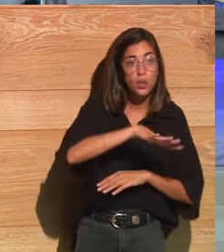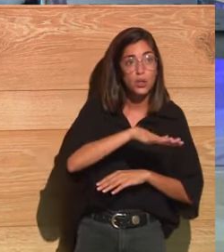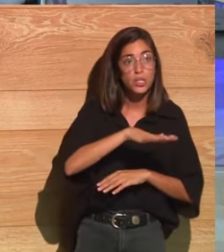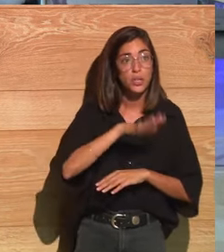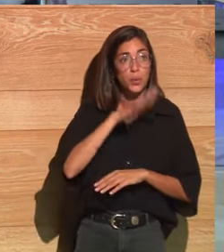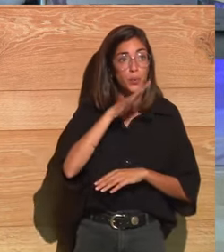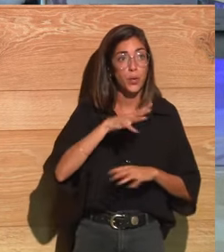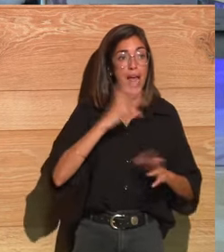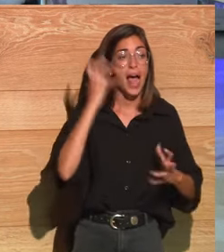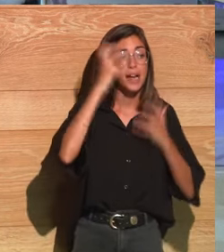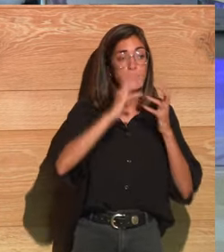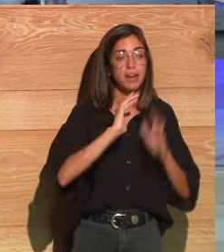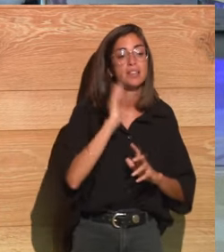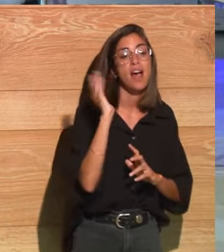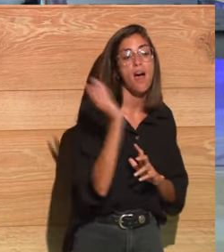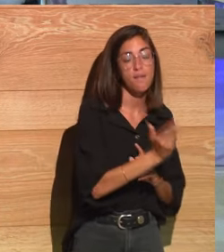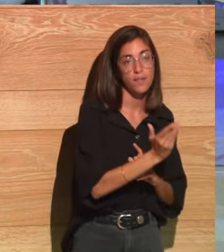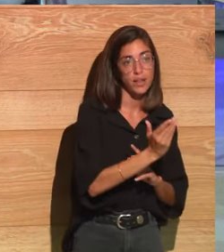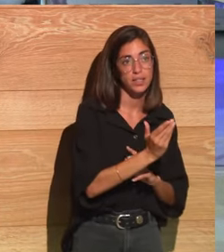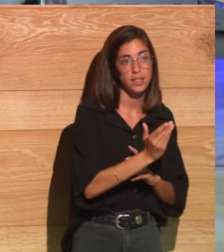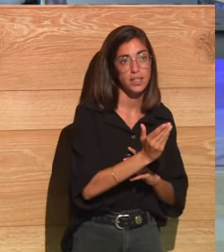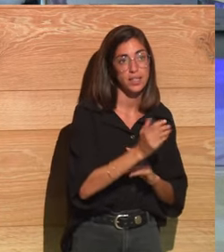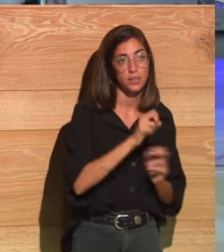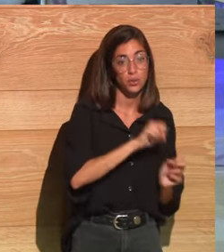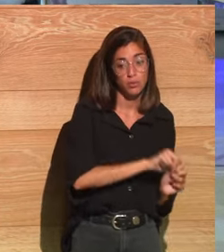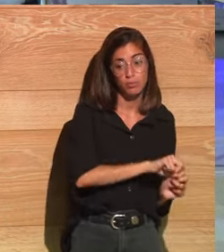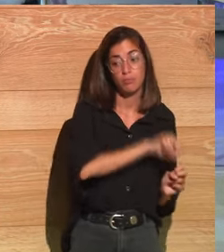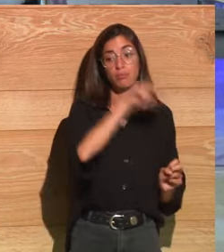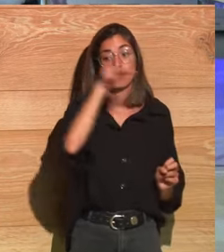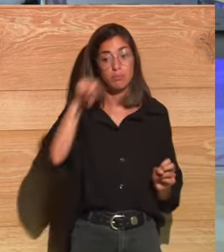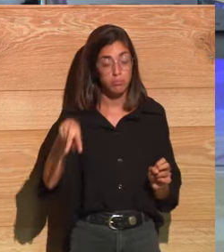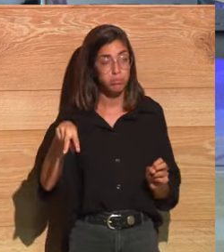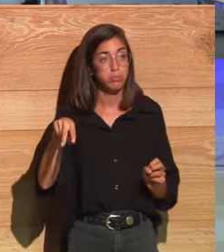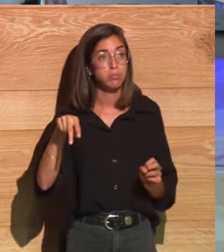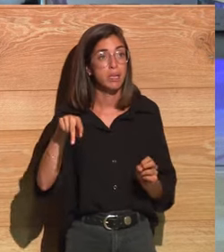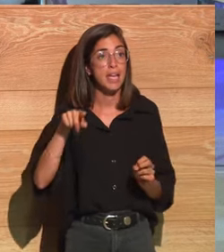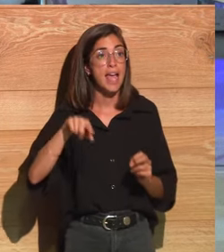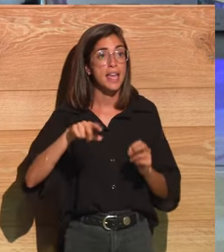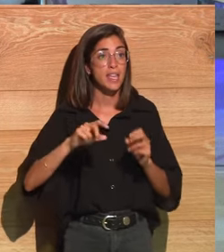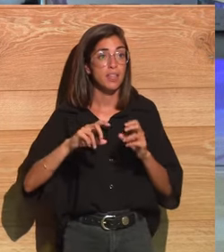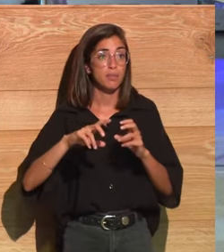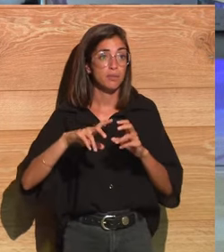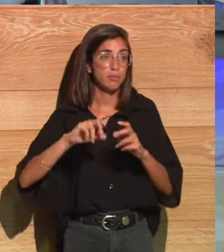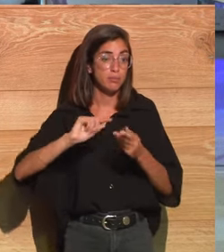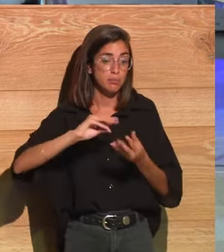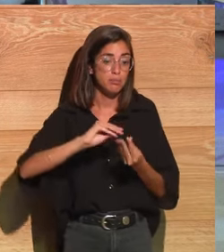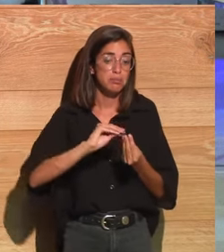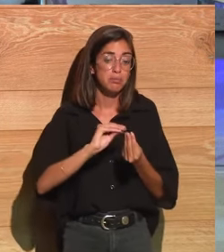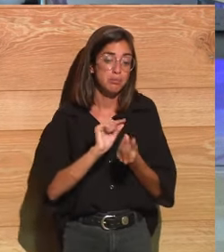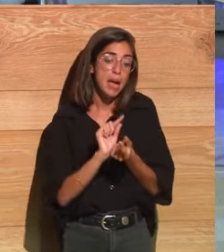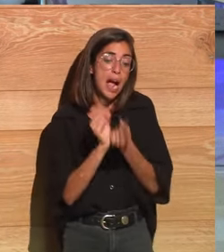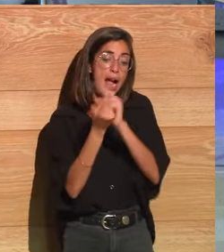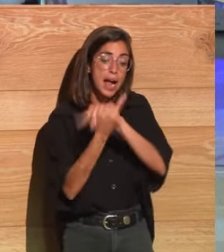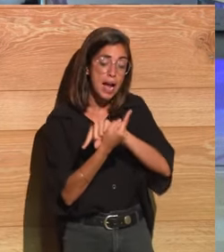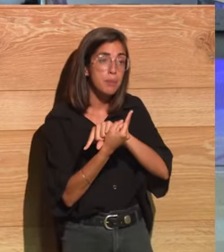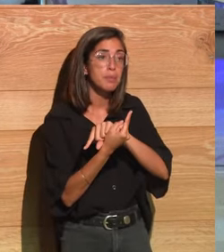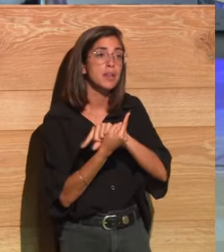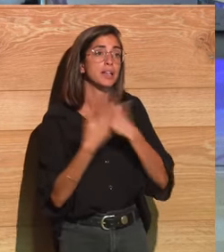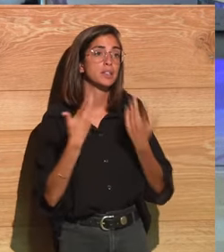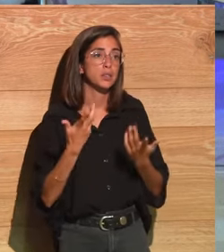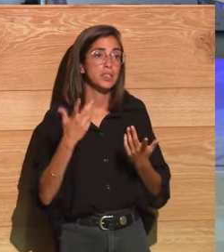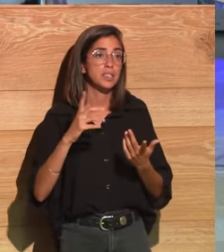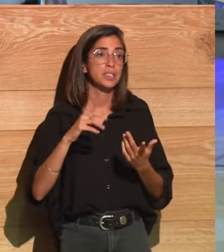a los animales y que hacen un salto y con esa mutación y ganan poder sobre los humanos, son capaces ahora